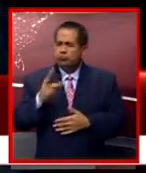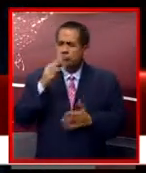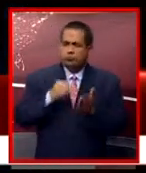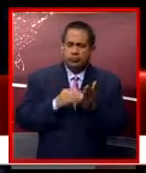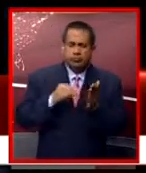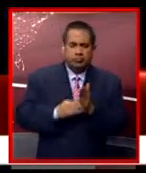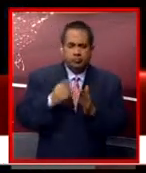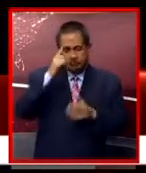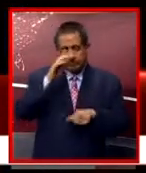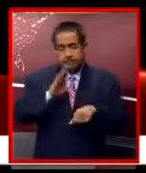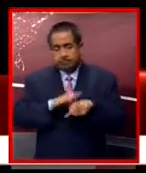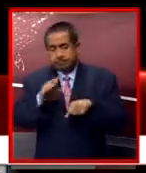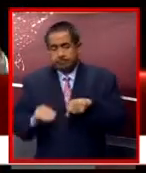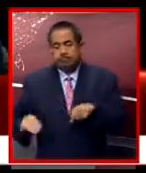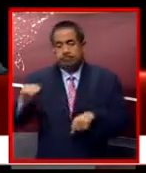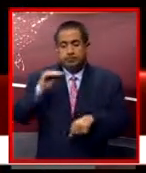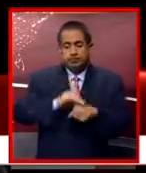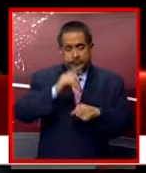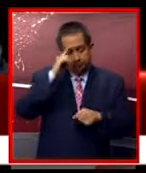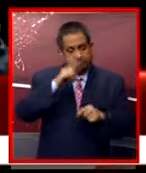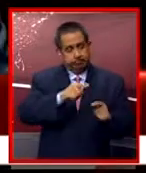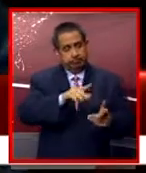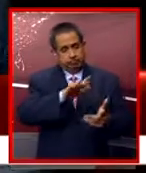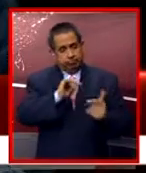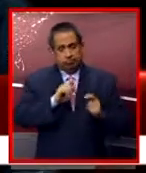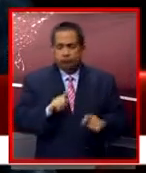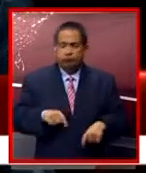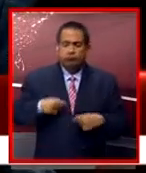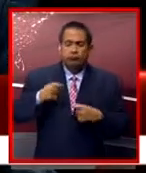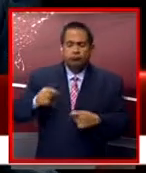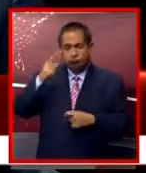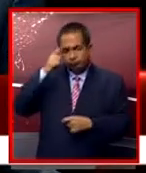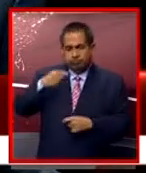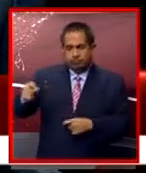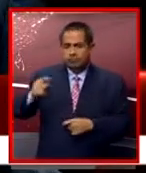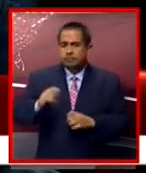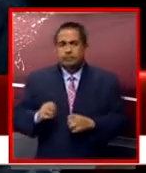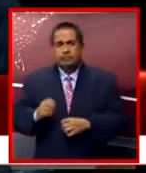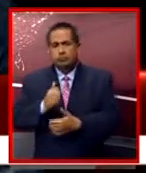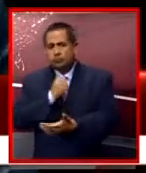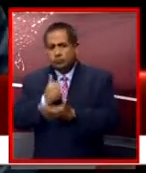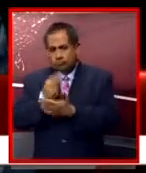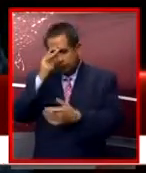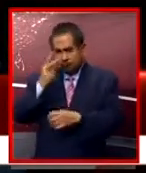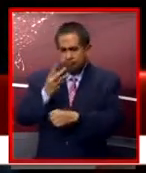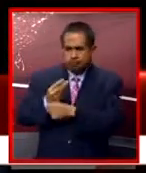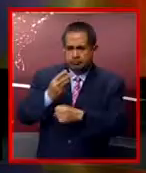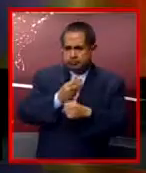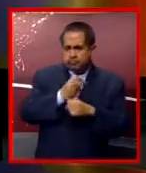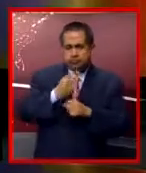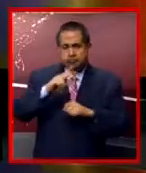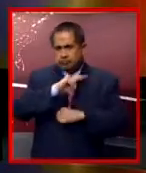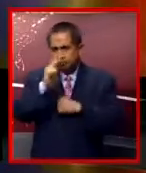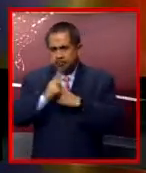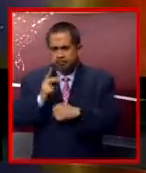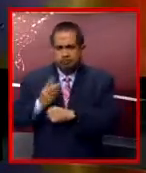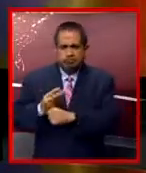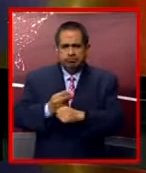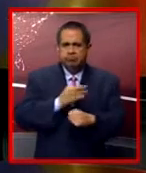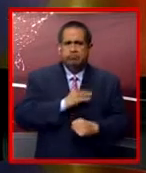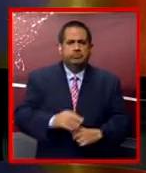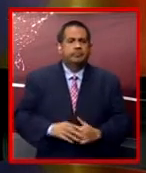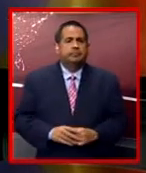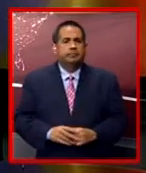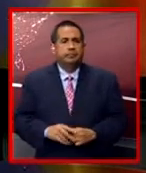de pesos adicionales que se podrán aplicar a la reconstrucción del país. Posteriormente,